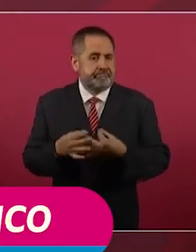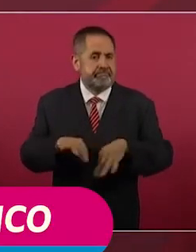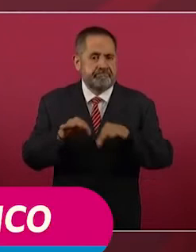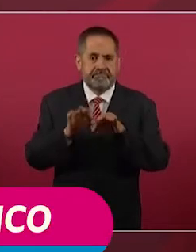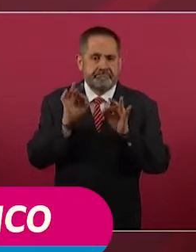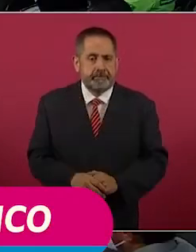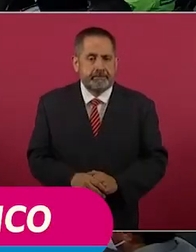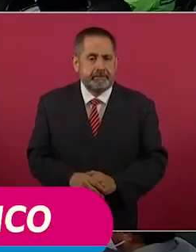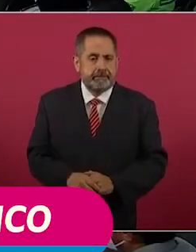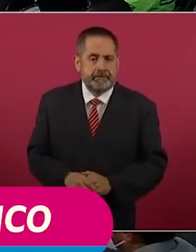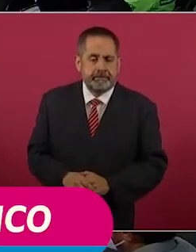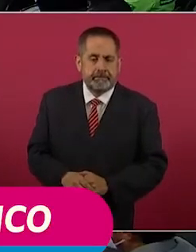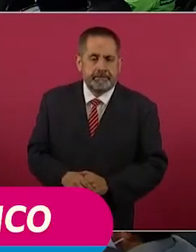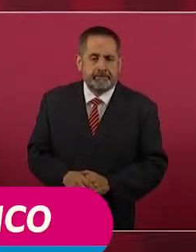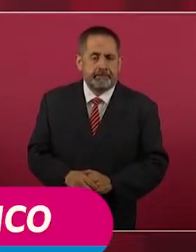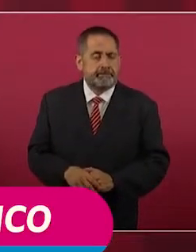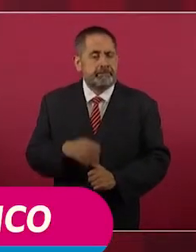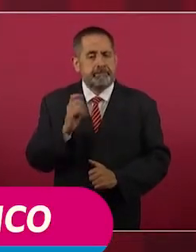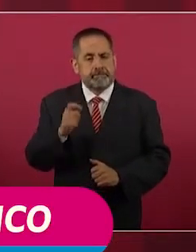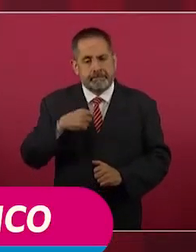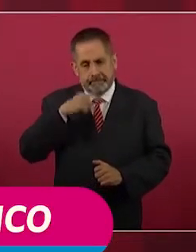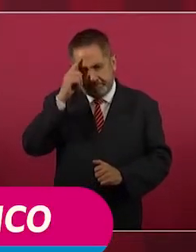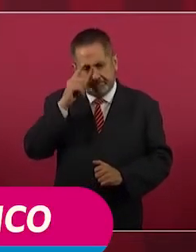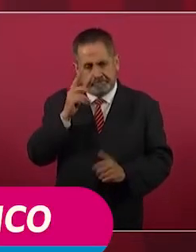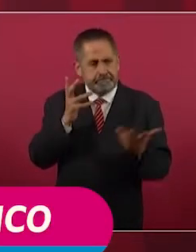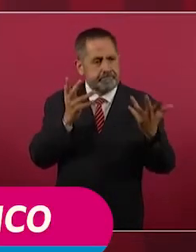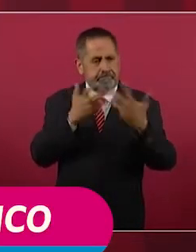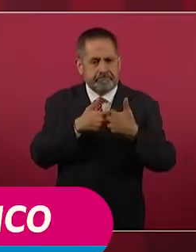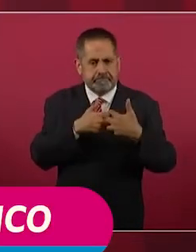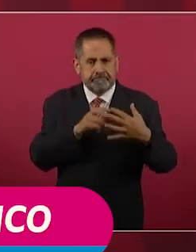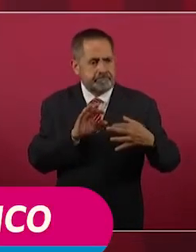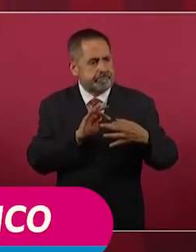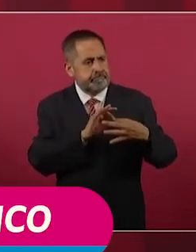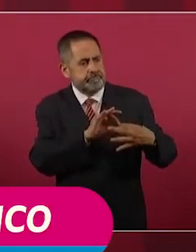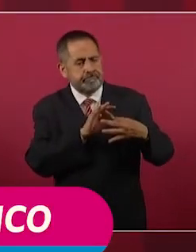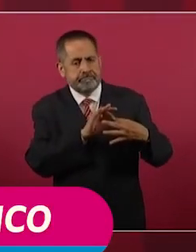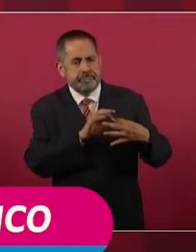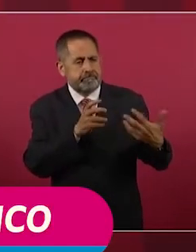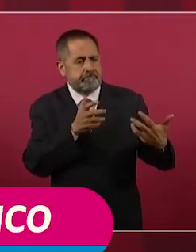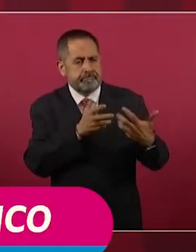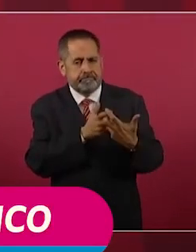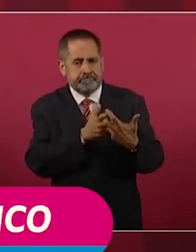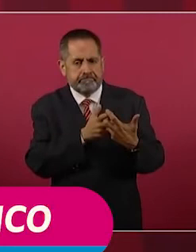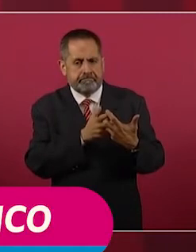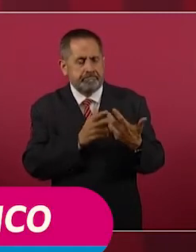importante. Entonces es una relación